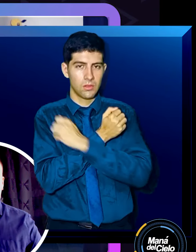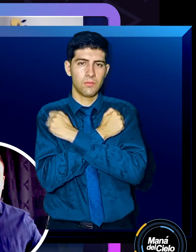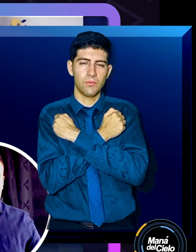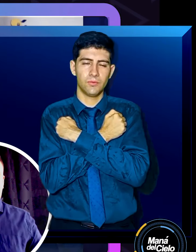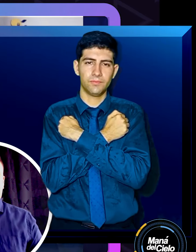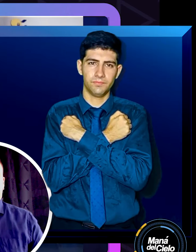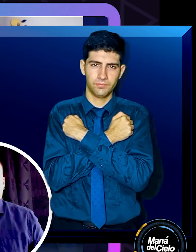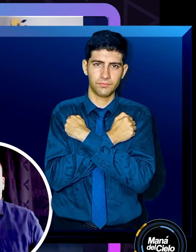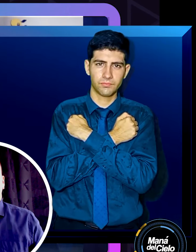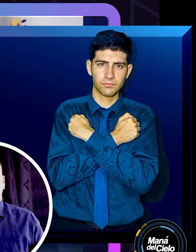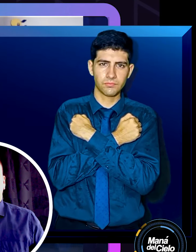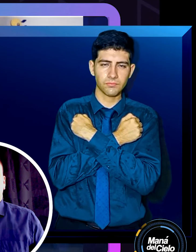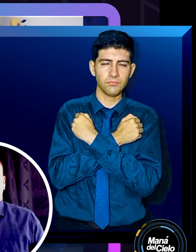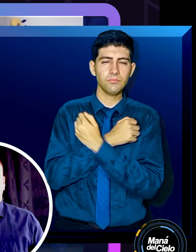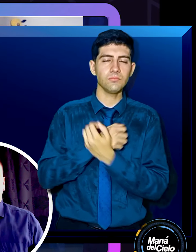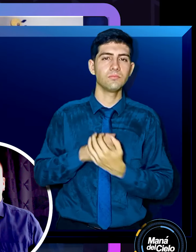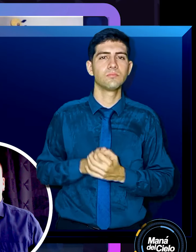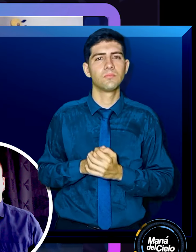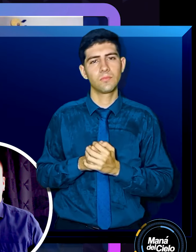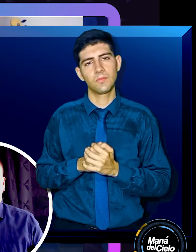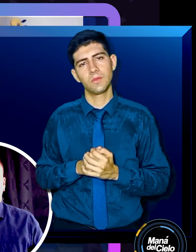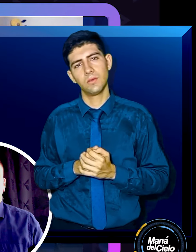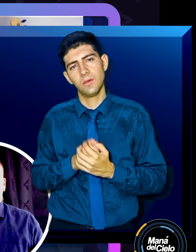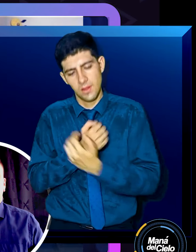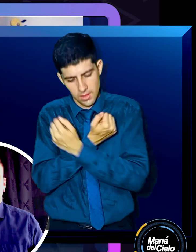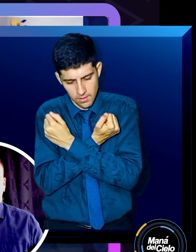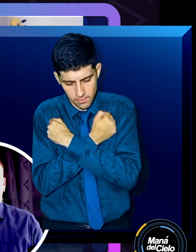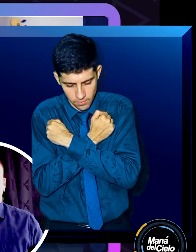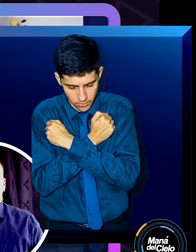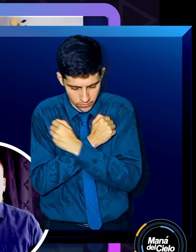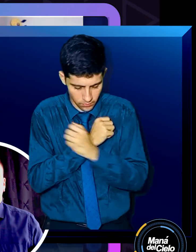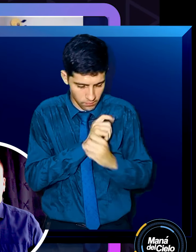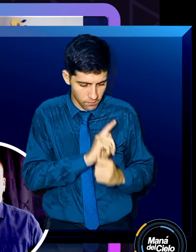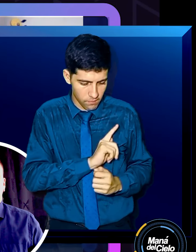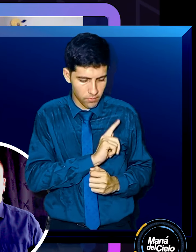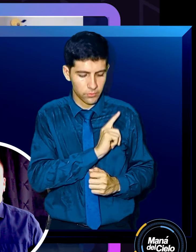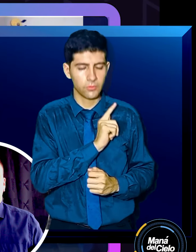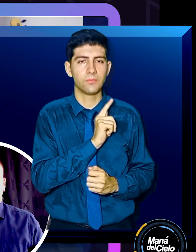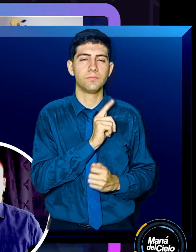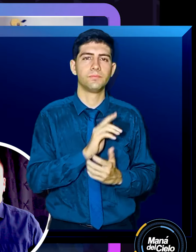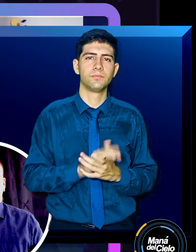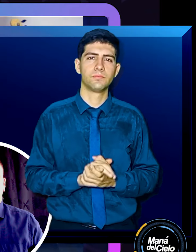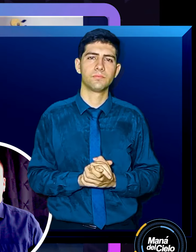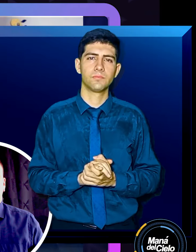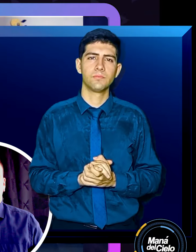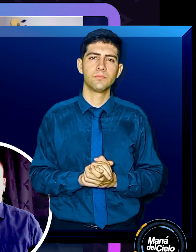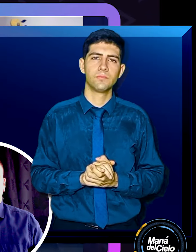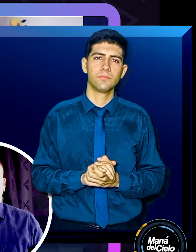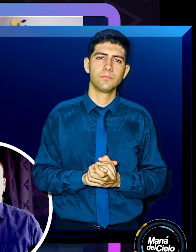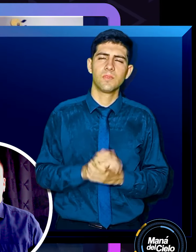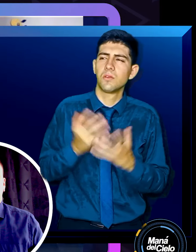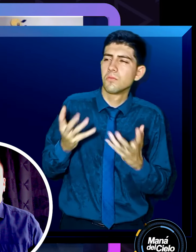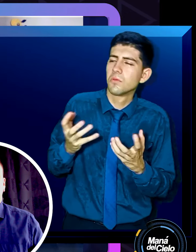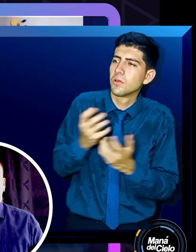que es una exigencia. Aquí dice que es un fruto. Entonces, ¿quiere que yo ame? Cuando estaba chiquito y